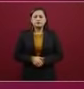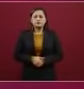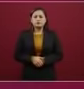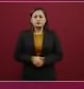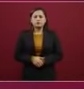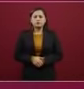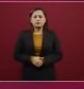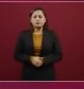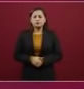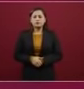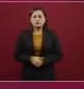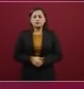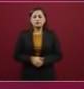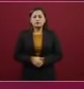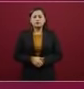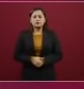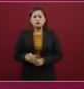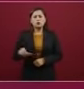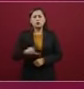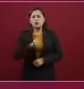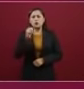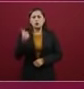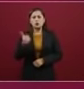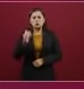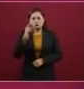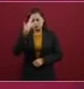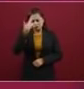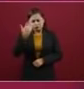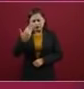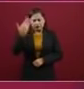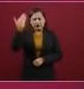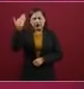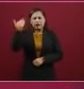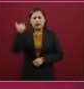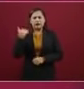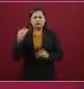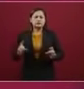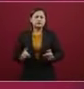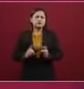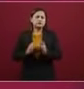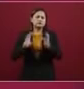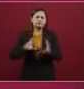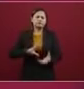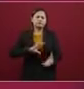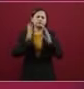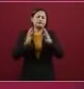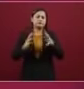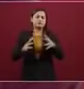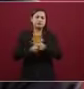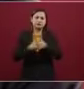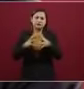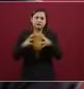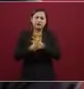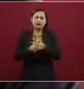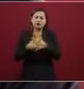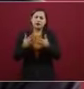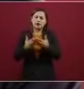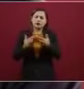cuando se desató la guerra que nos llevó a esta situación de violencia que padecemos